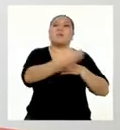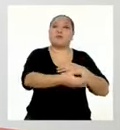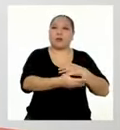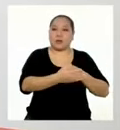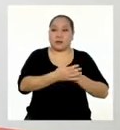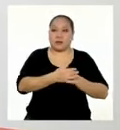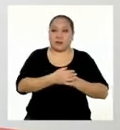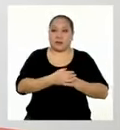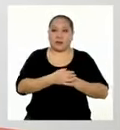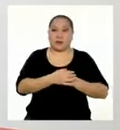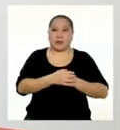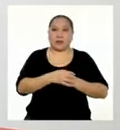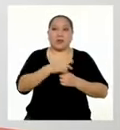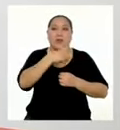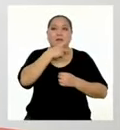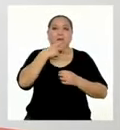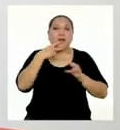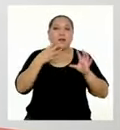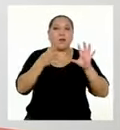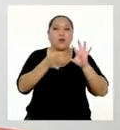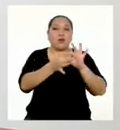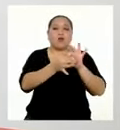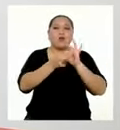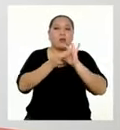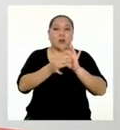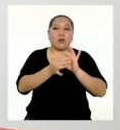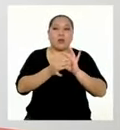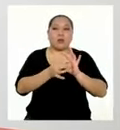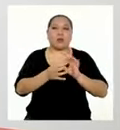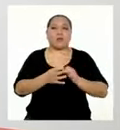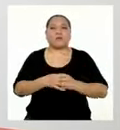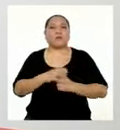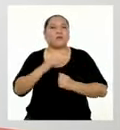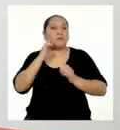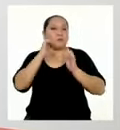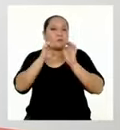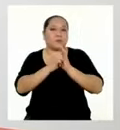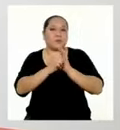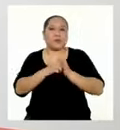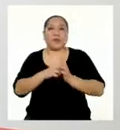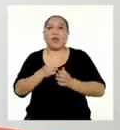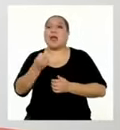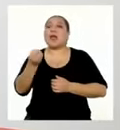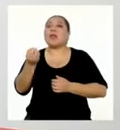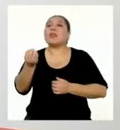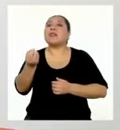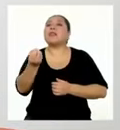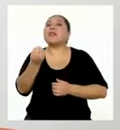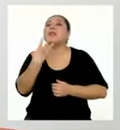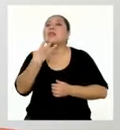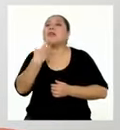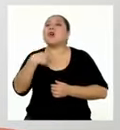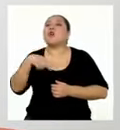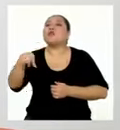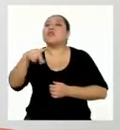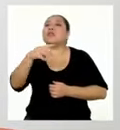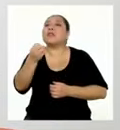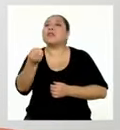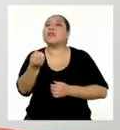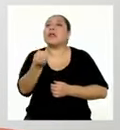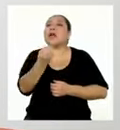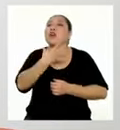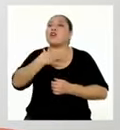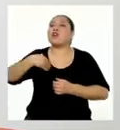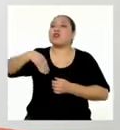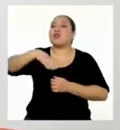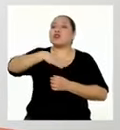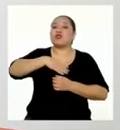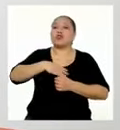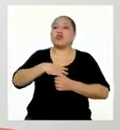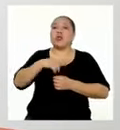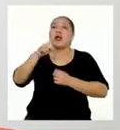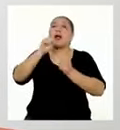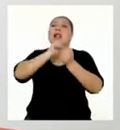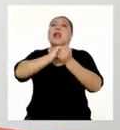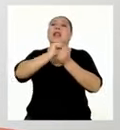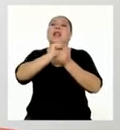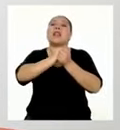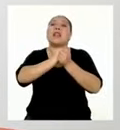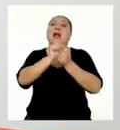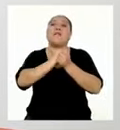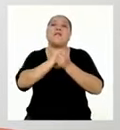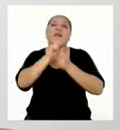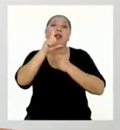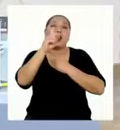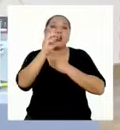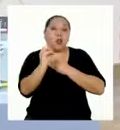del verbo y unido a él. Por ejemplo, dígannos, lávalo,